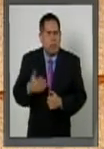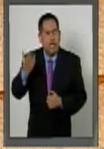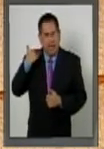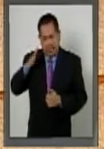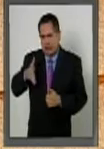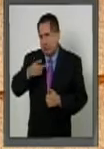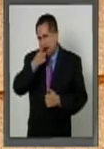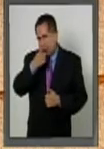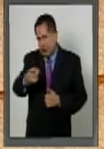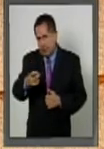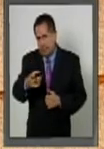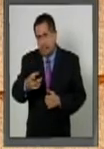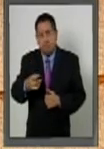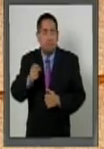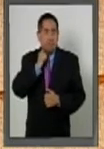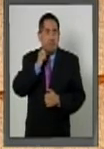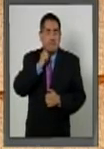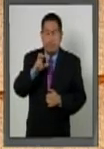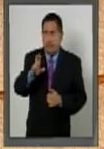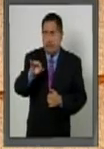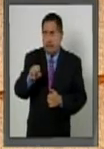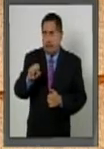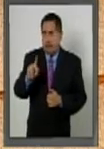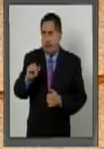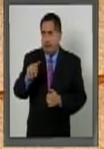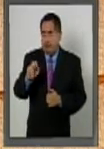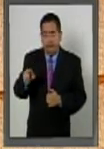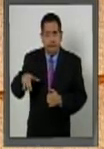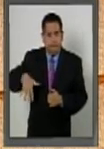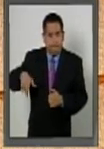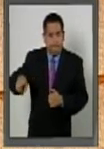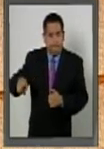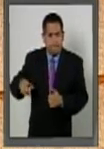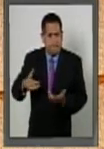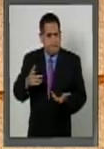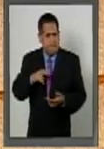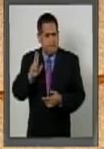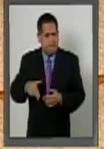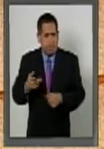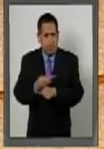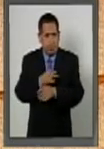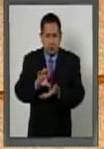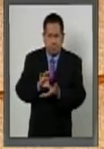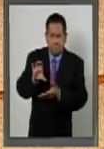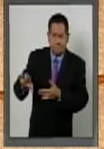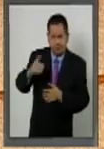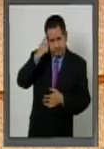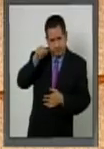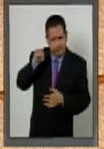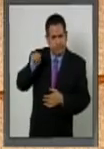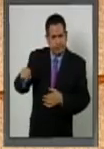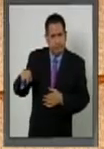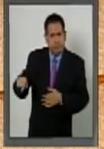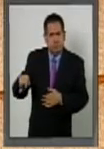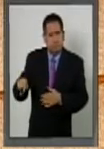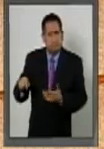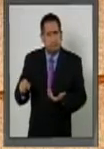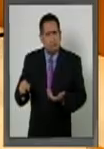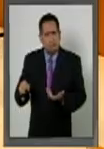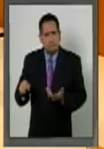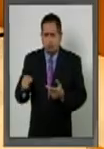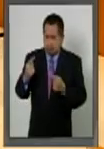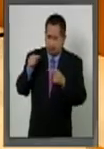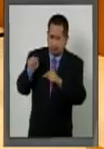comentaba el senador Ríos Peter que nunca llegó el recurso presupuestado